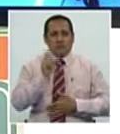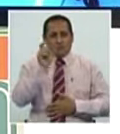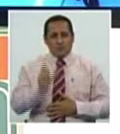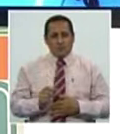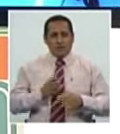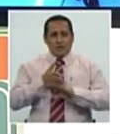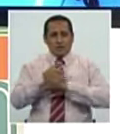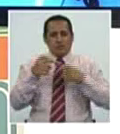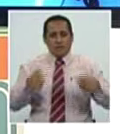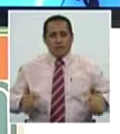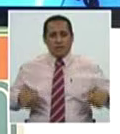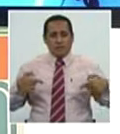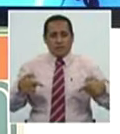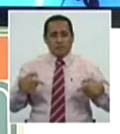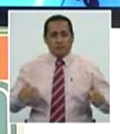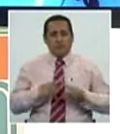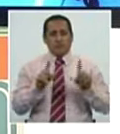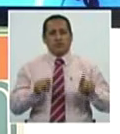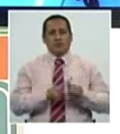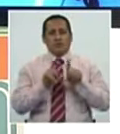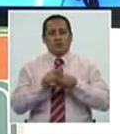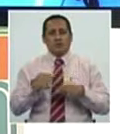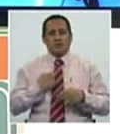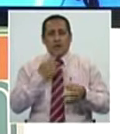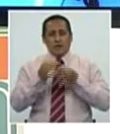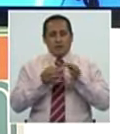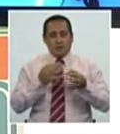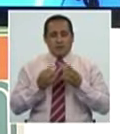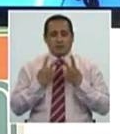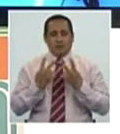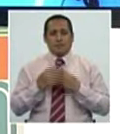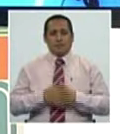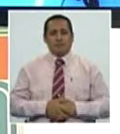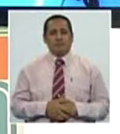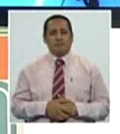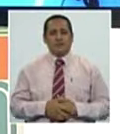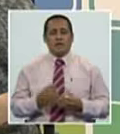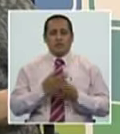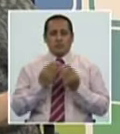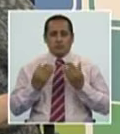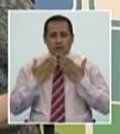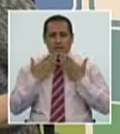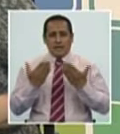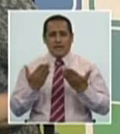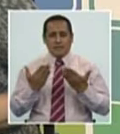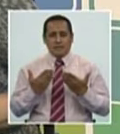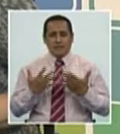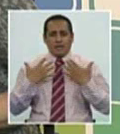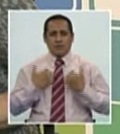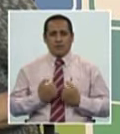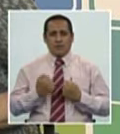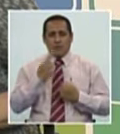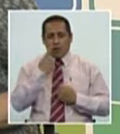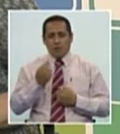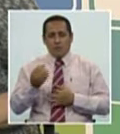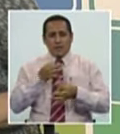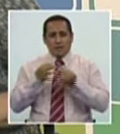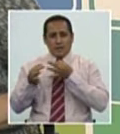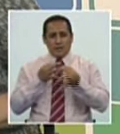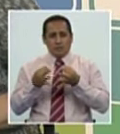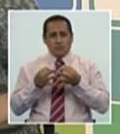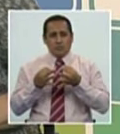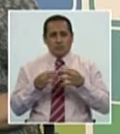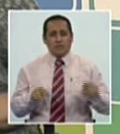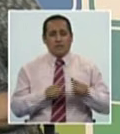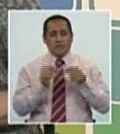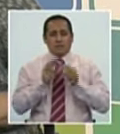con la persona que suben de ruedas. Y eso, con silla de ruedas, por eso que yo eso lo he vivido. Así es, doctor. Muchísimas gracias, doctor José Albañil, por haber estado con